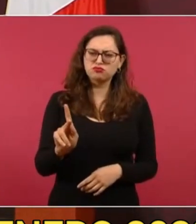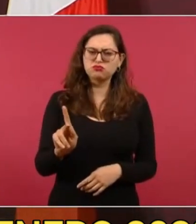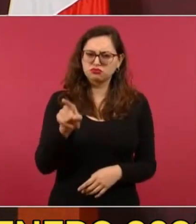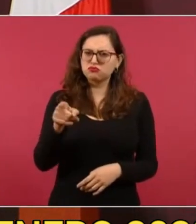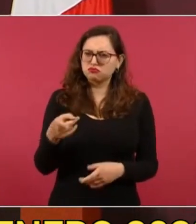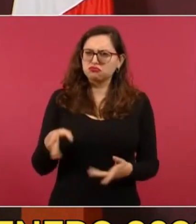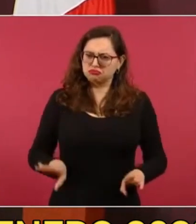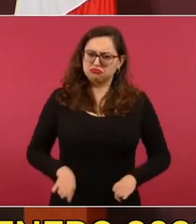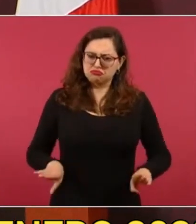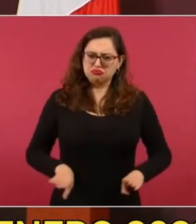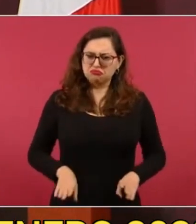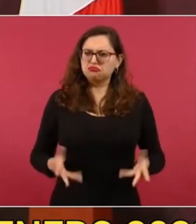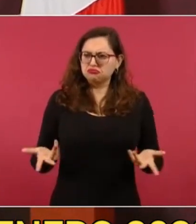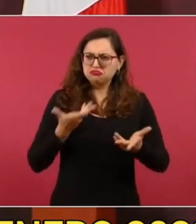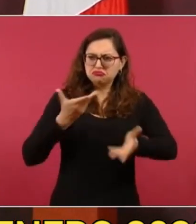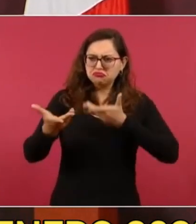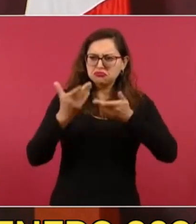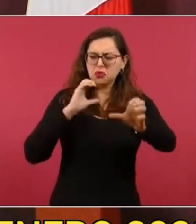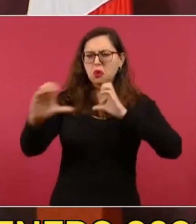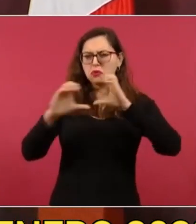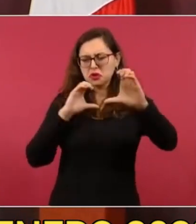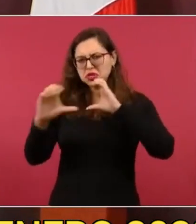es muy buena la comunicación.